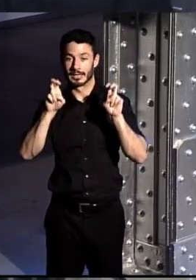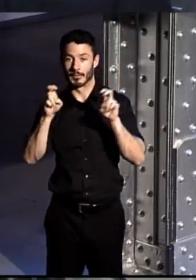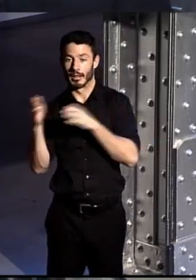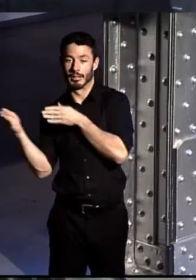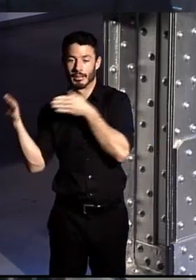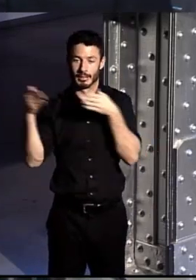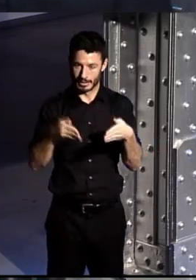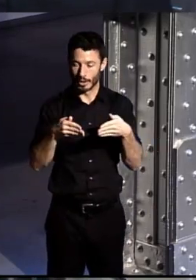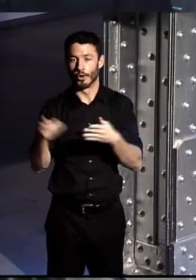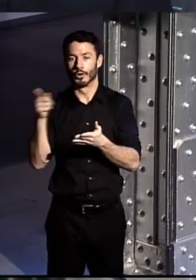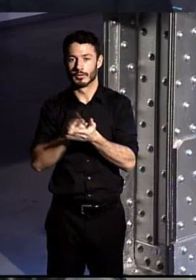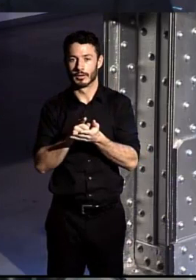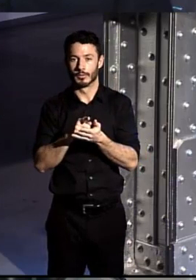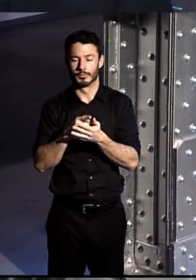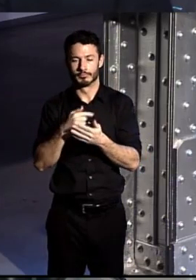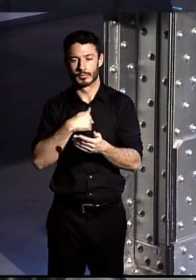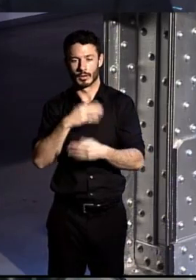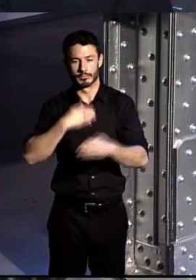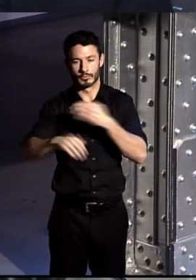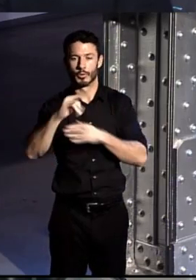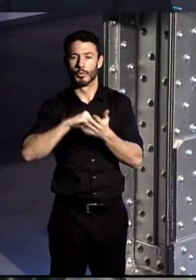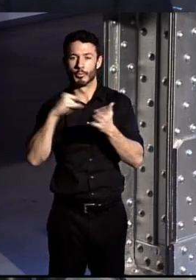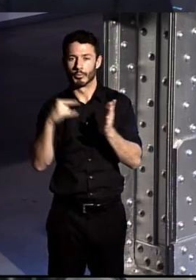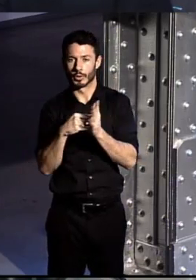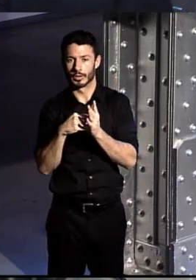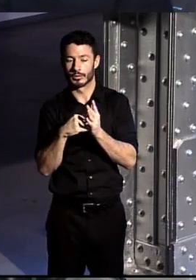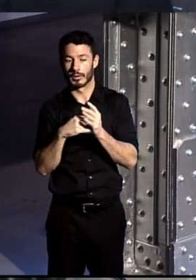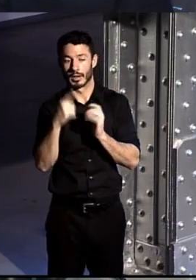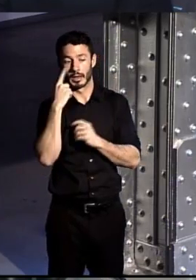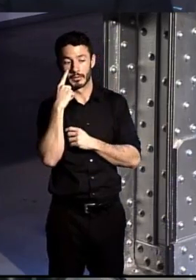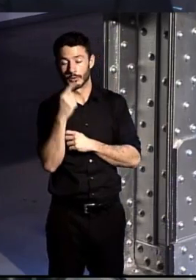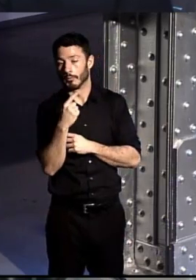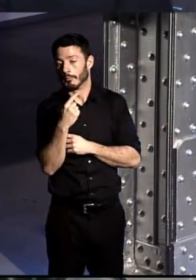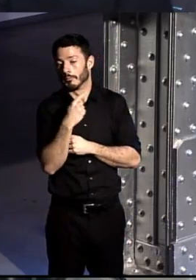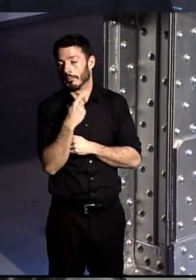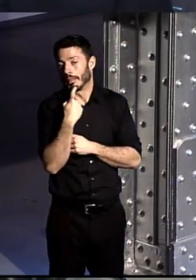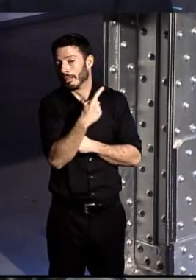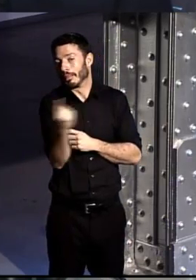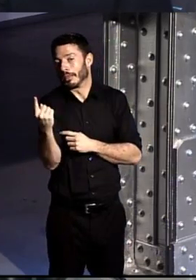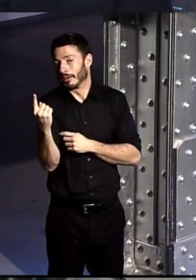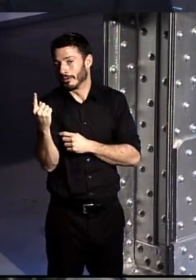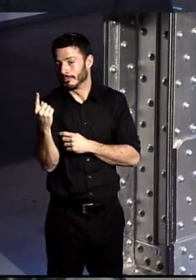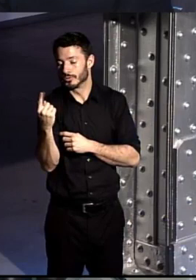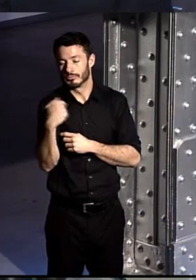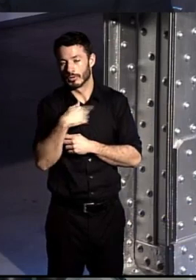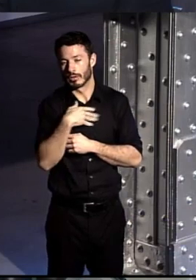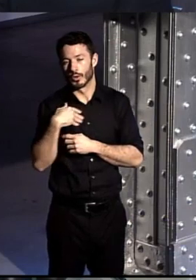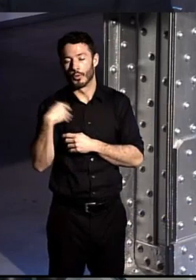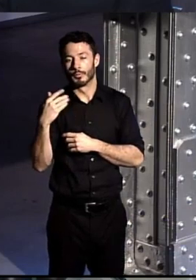que me gustaría hacer como proyecto, se lo lanzo igual a Luis Conde, que igual me coge el guante, es un Julio Verne ilustrado por